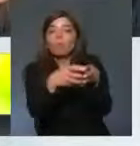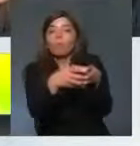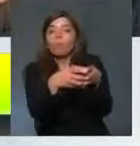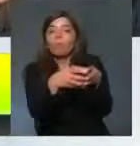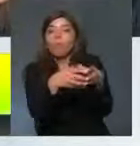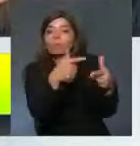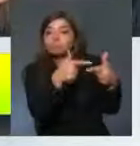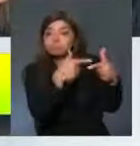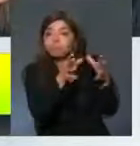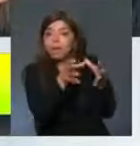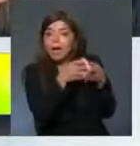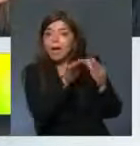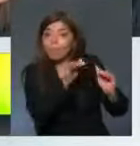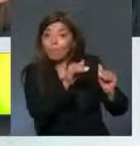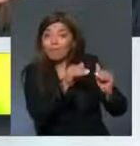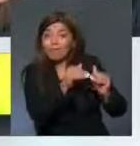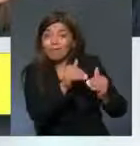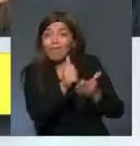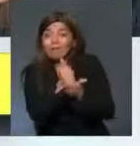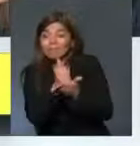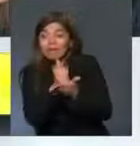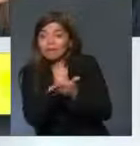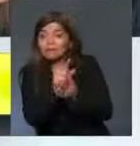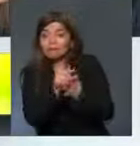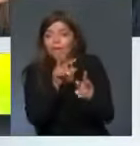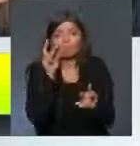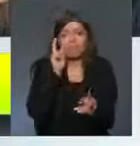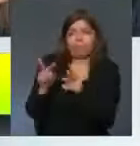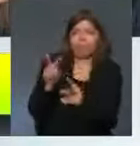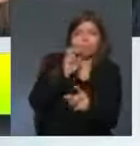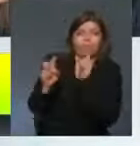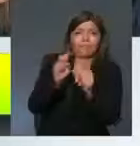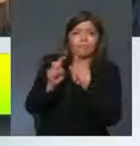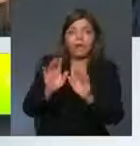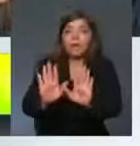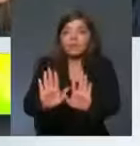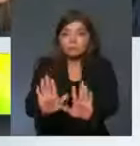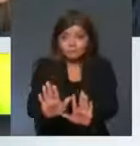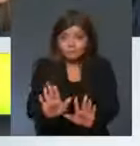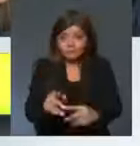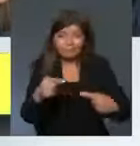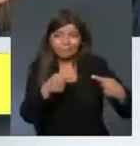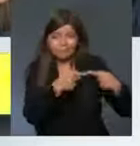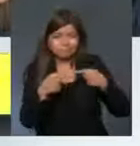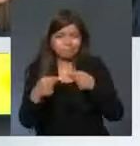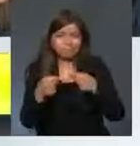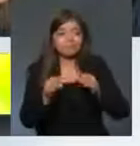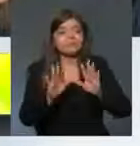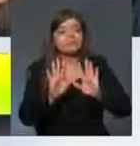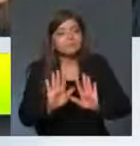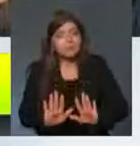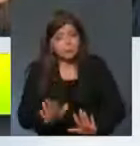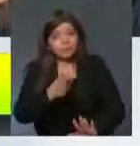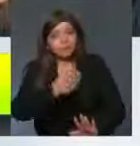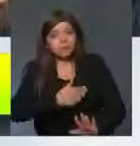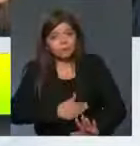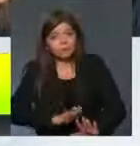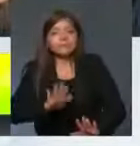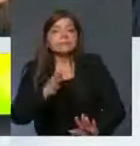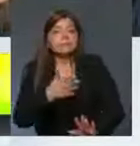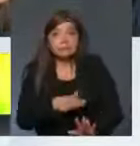Otra cosa es que lo hagan de mala manera, si eso no se puede aceptar. Y ahí viene el entrevero, en fin. Pero bueno, me parece que ya se calmó un poco la situación, Héctor,